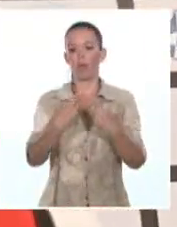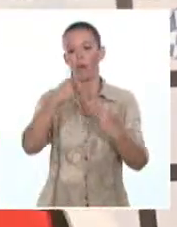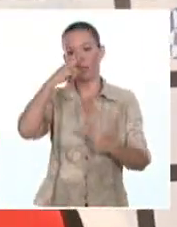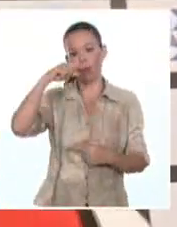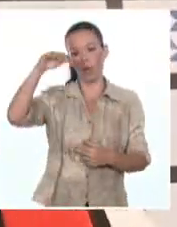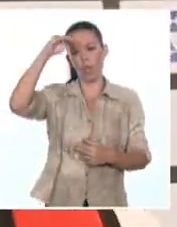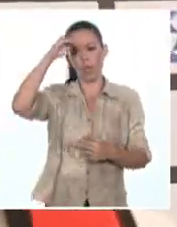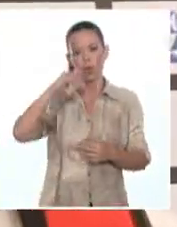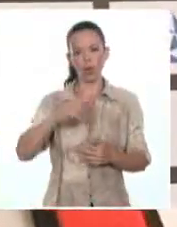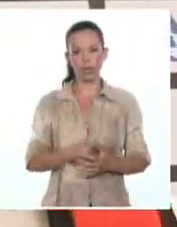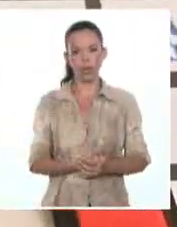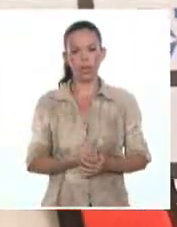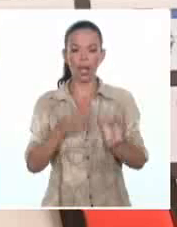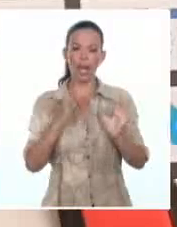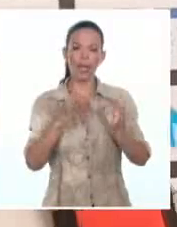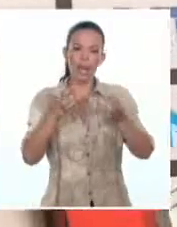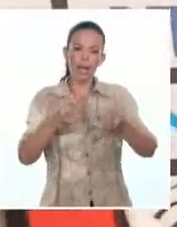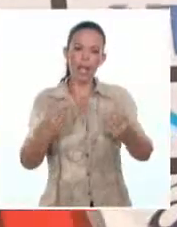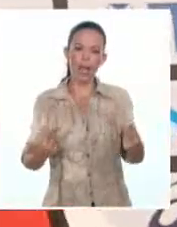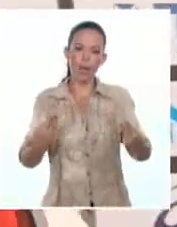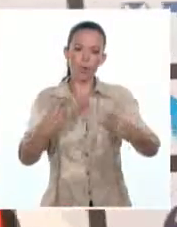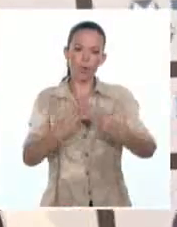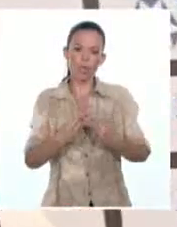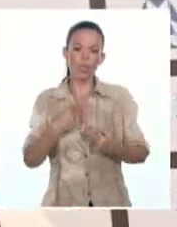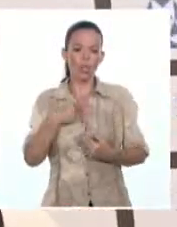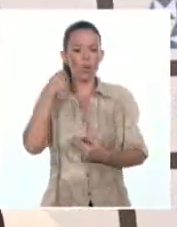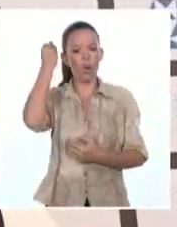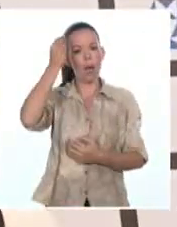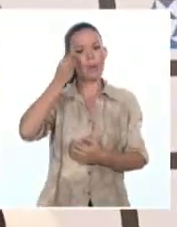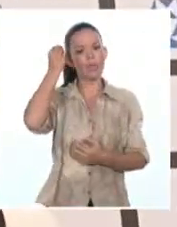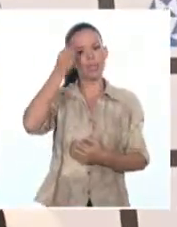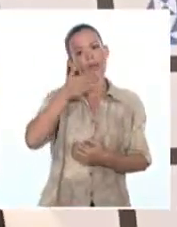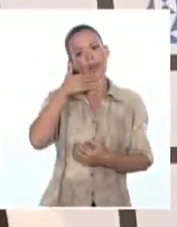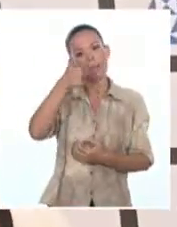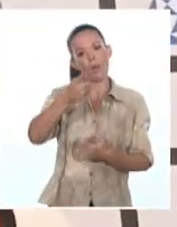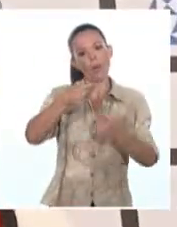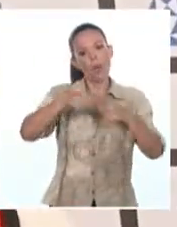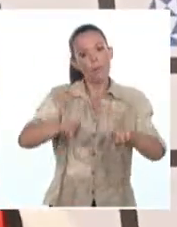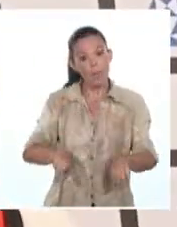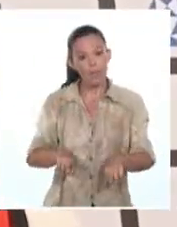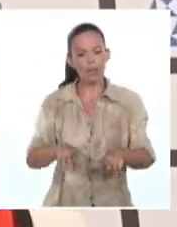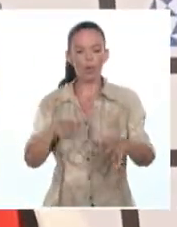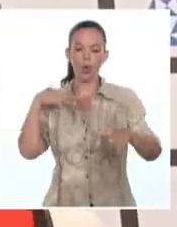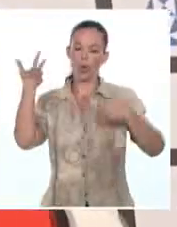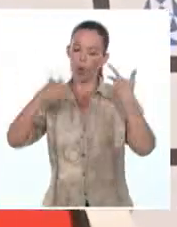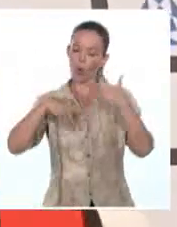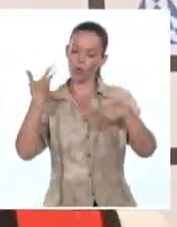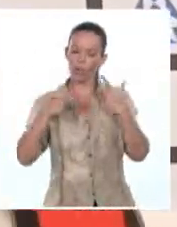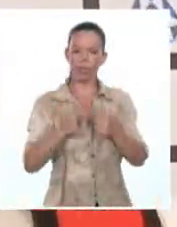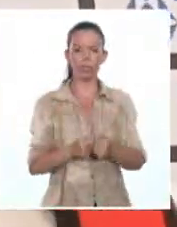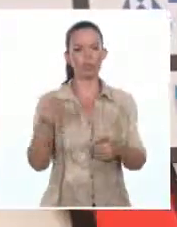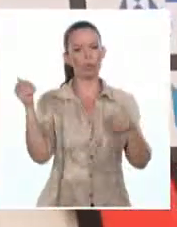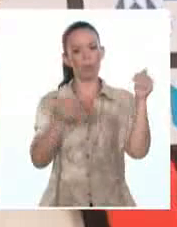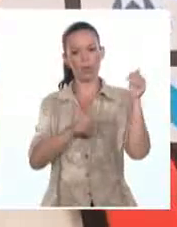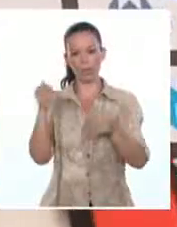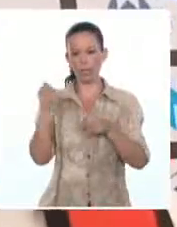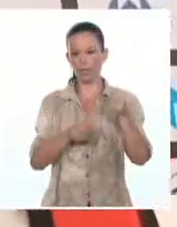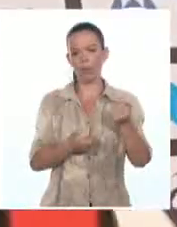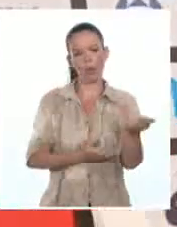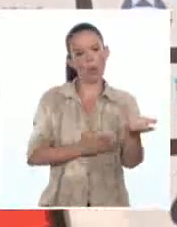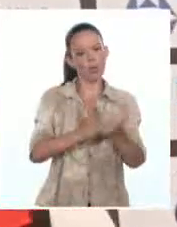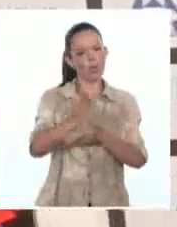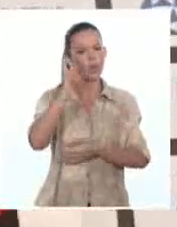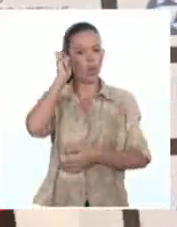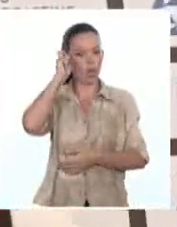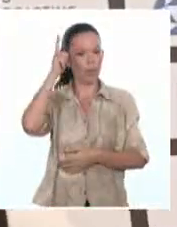competencia no estuvo al nivel que esperaba pero muy contento por participar y seguir trabajando para poder